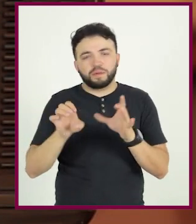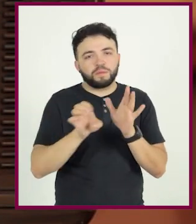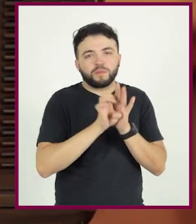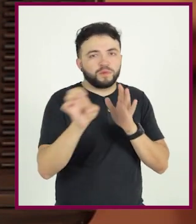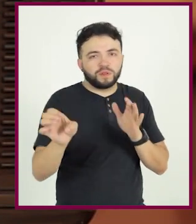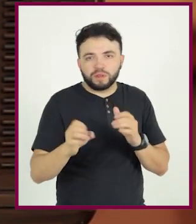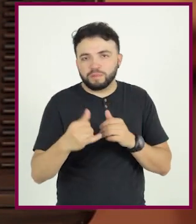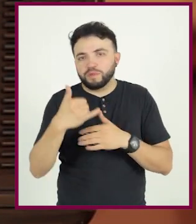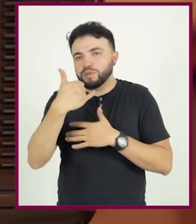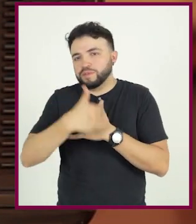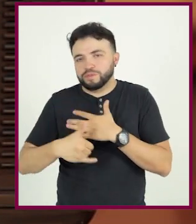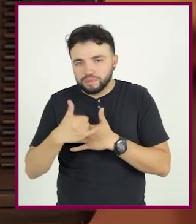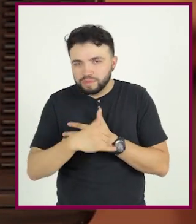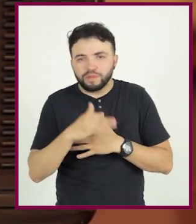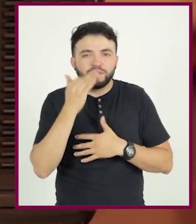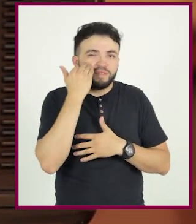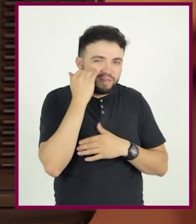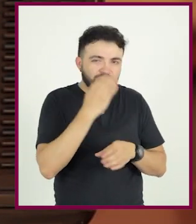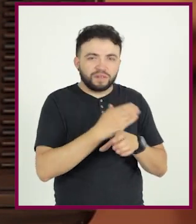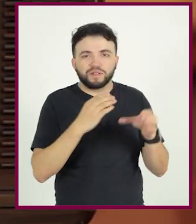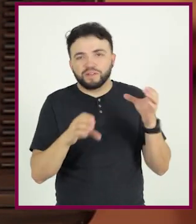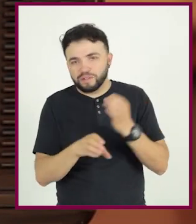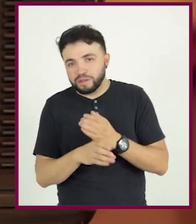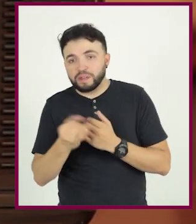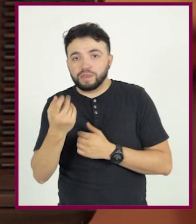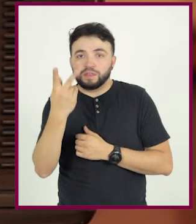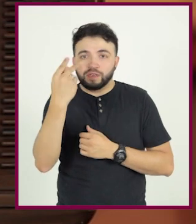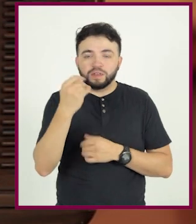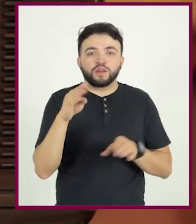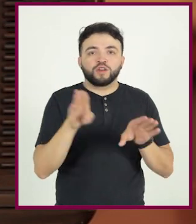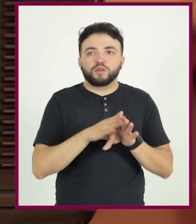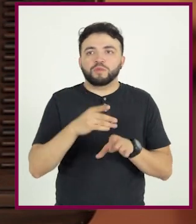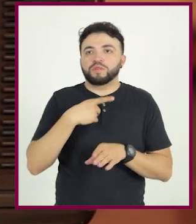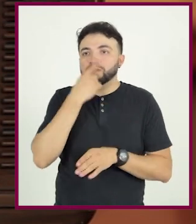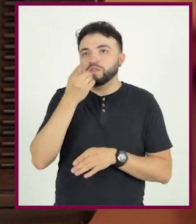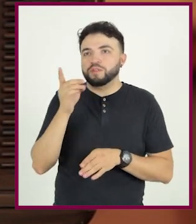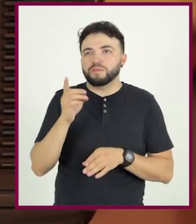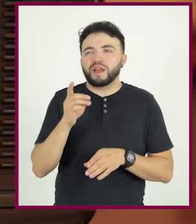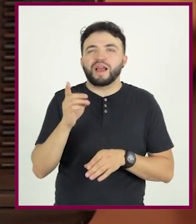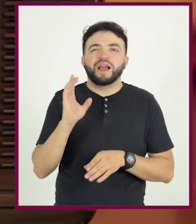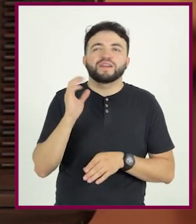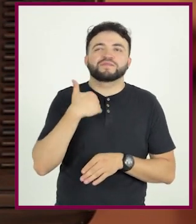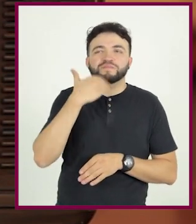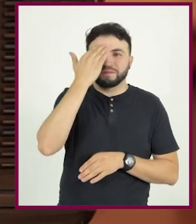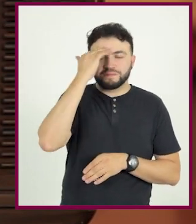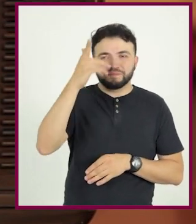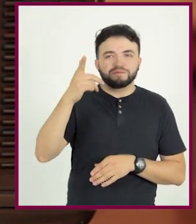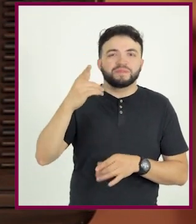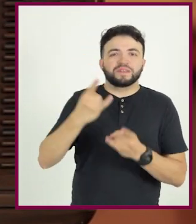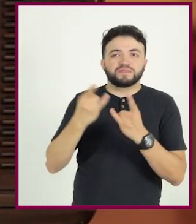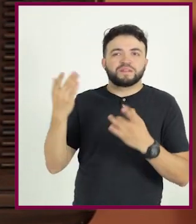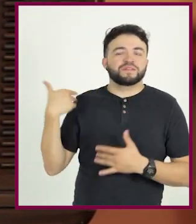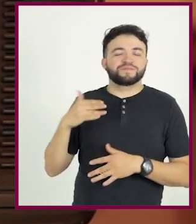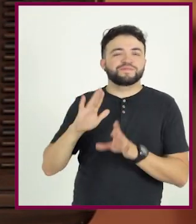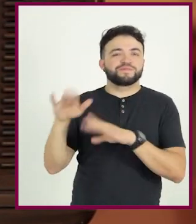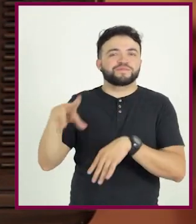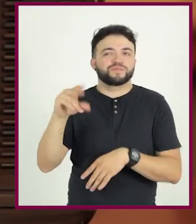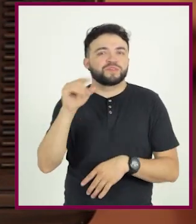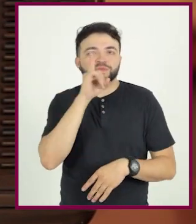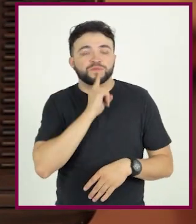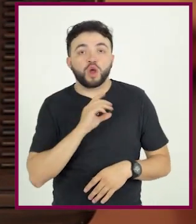de distintas fuentes, como lo es redes sociales y la televisión, ya sea reafirmando